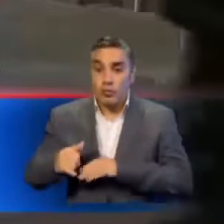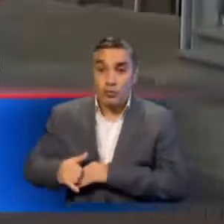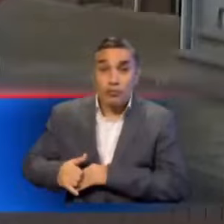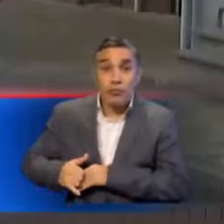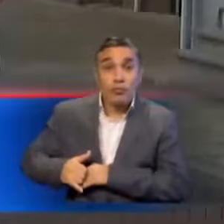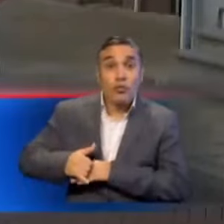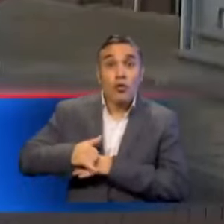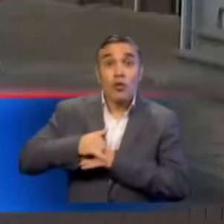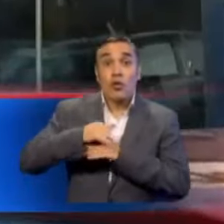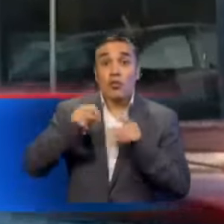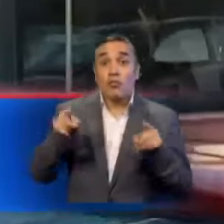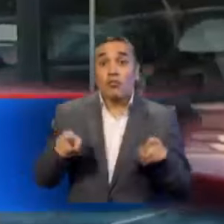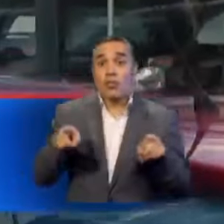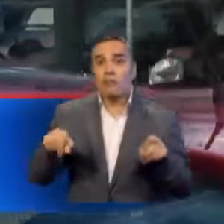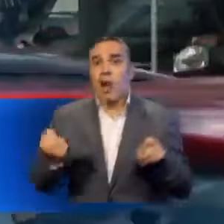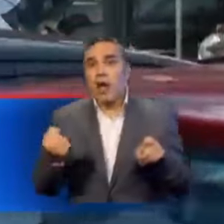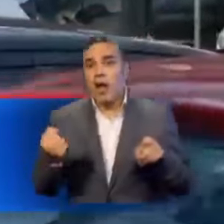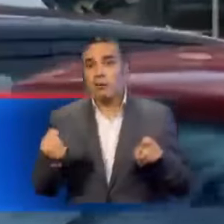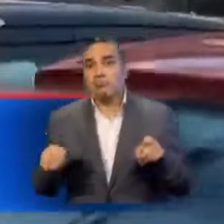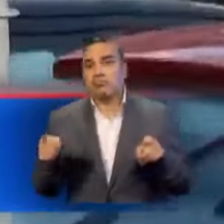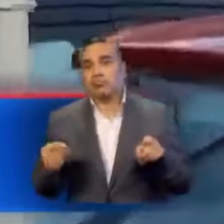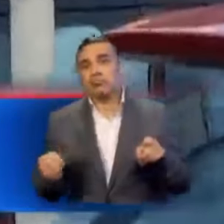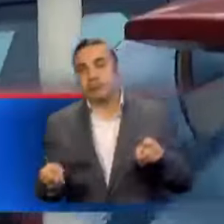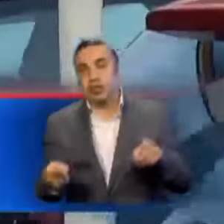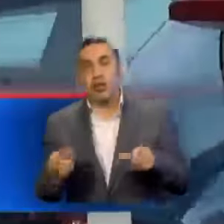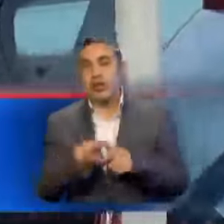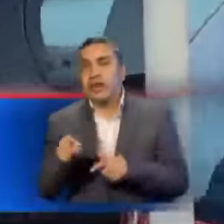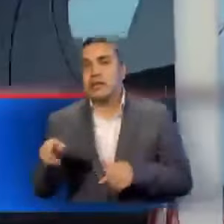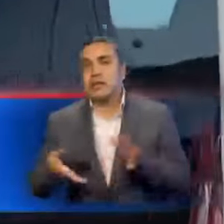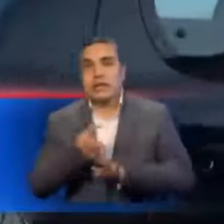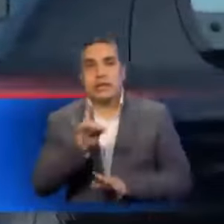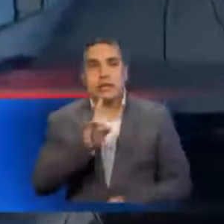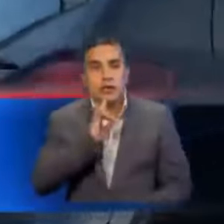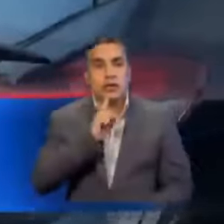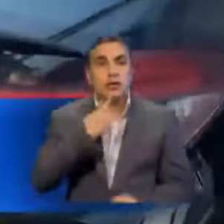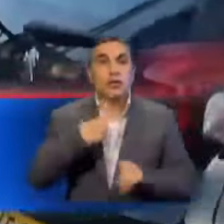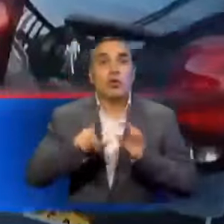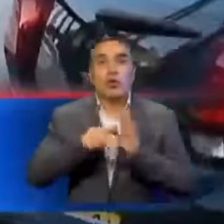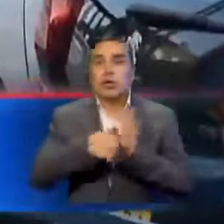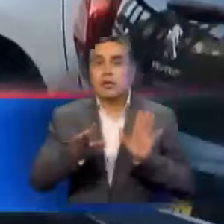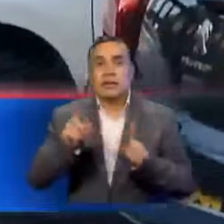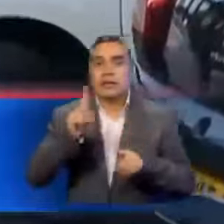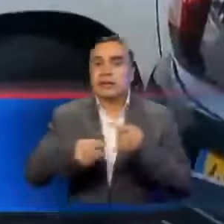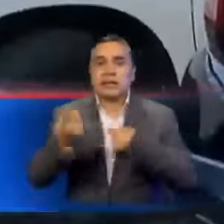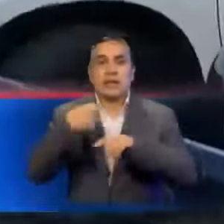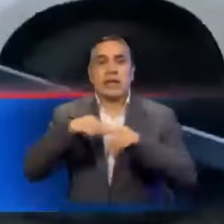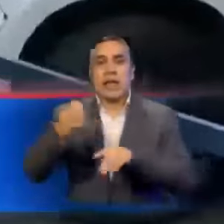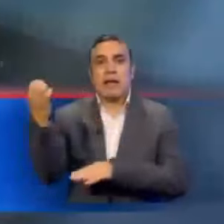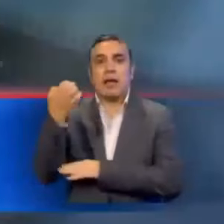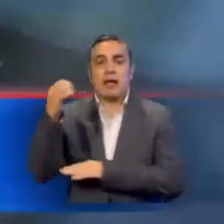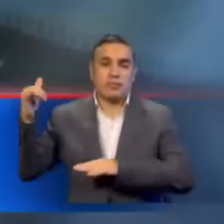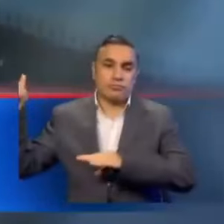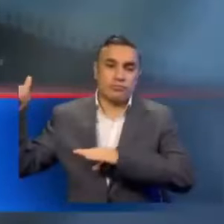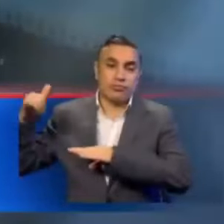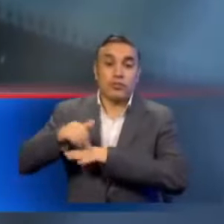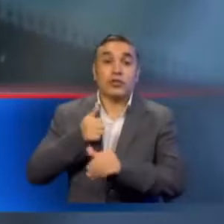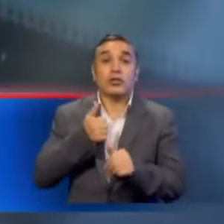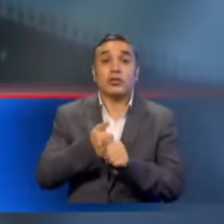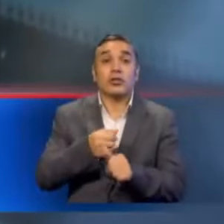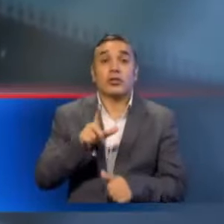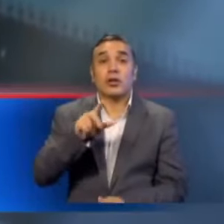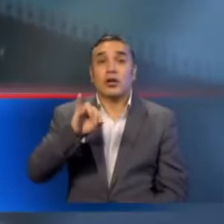del aeropuerto. La aeronave tenía como destino Nueva York y finalmente hizo un aterrizaje de emergencia en el aeropuerto cercano de